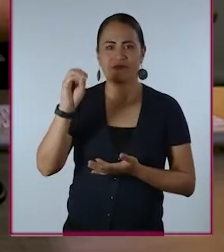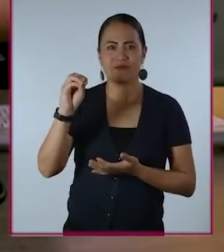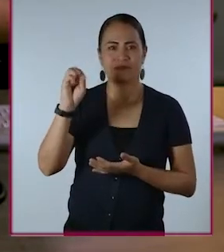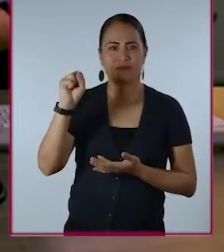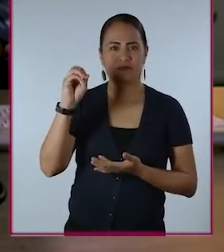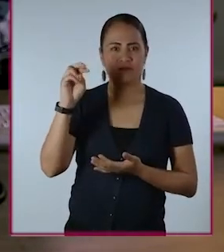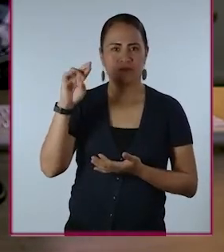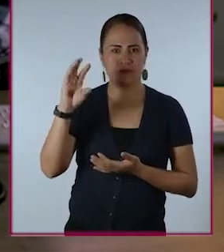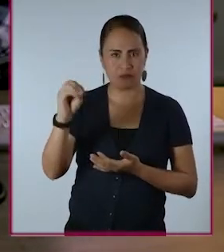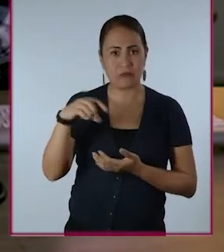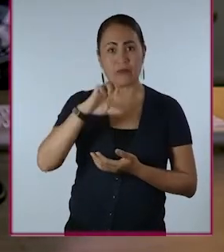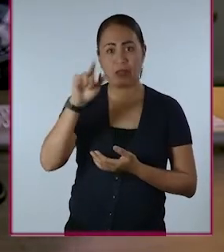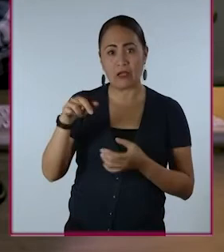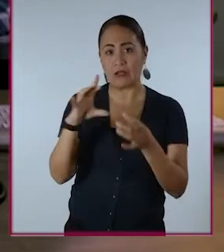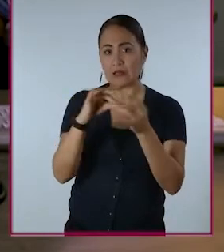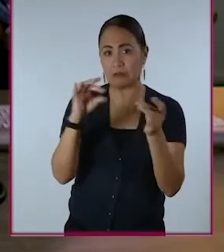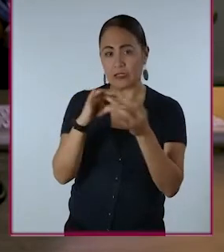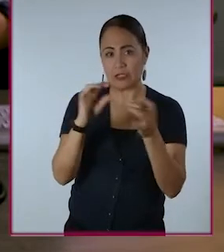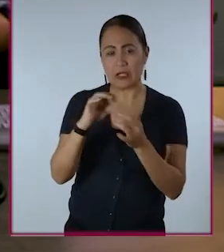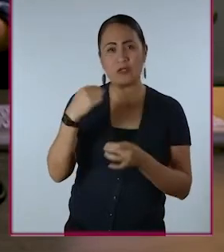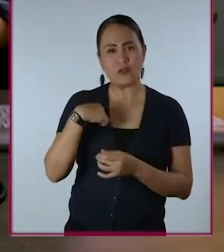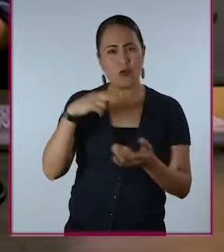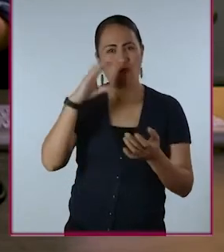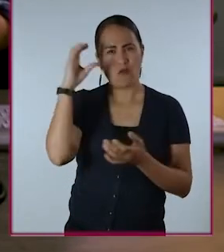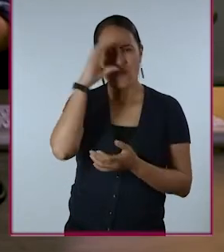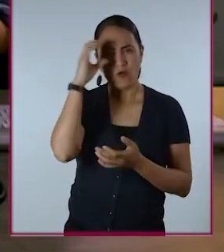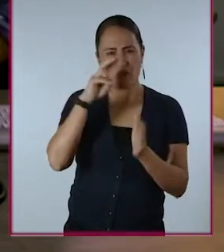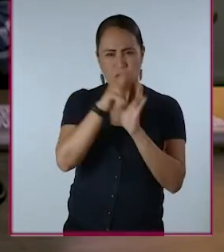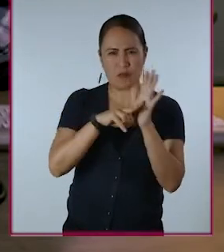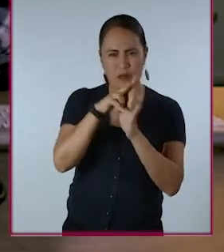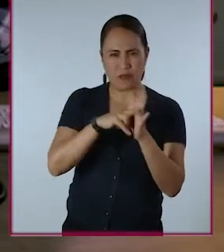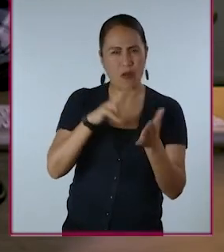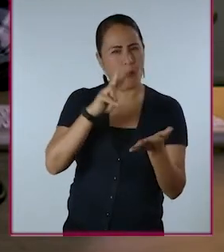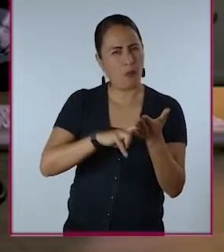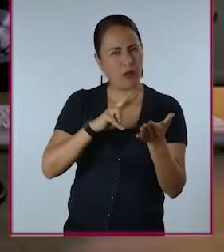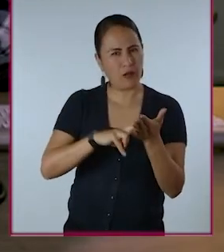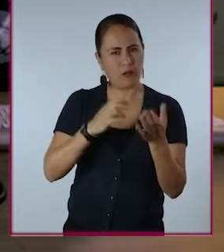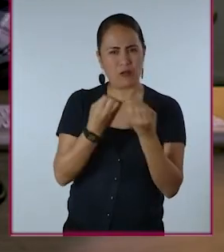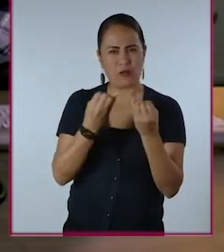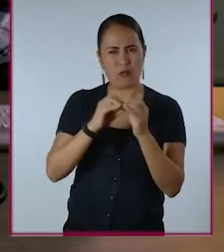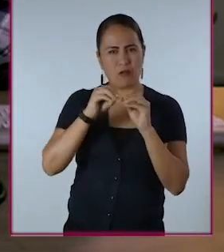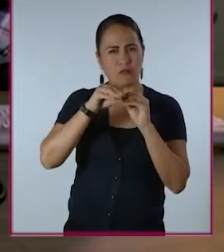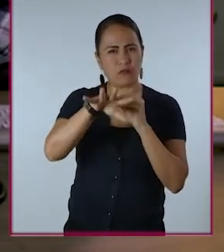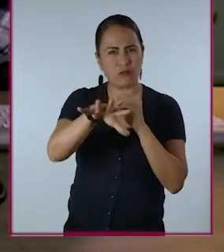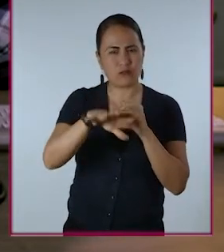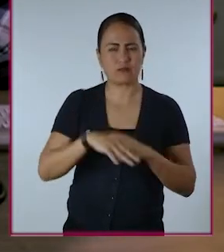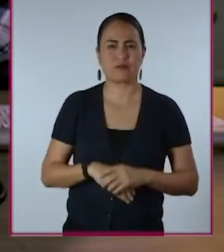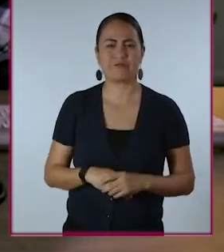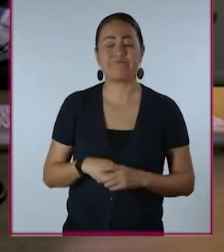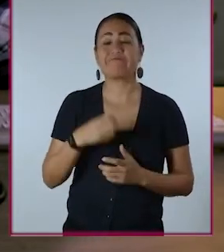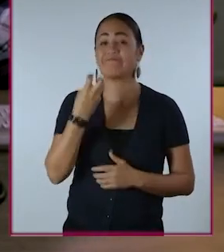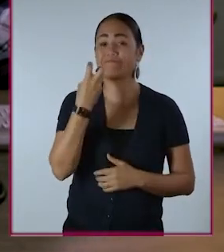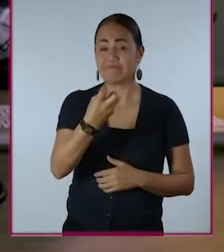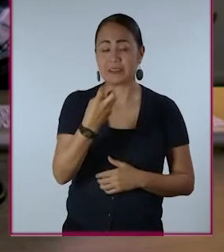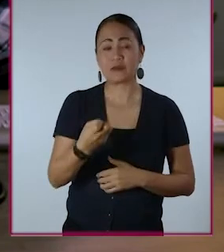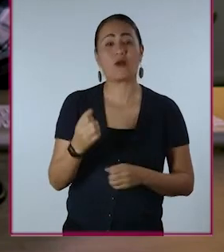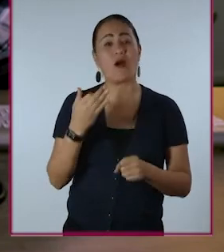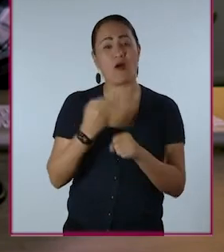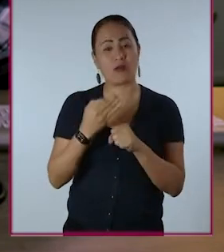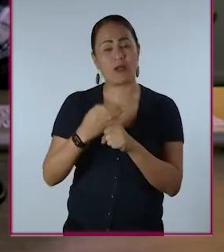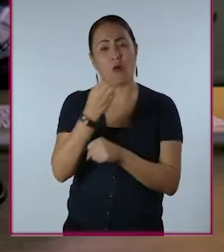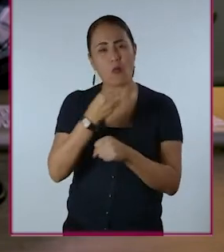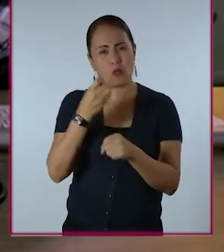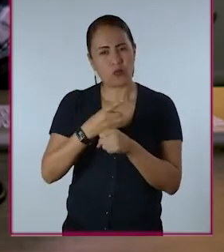Después de todo lo que nos ha explicado, valoraré más cada foto y video que tomo y comparto en las redes. Sin duda, es una buena oportunidad